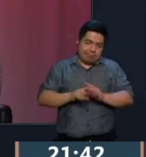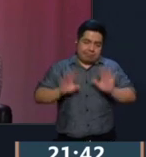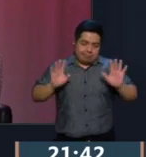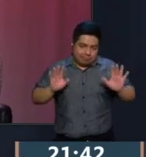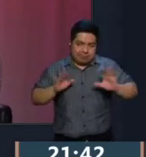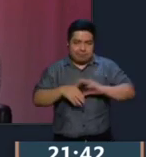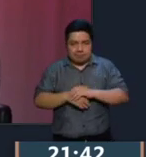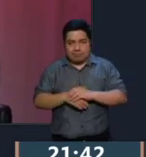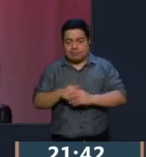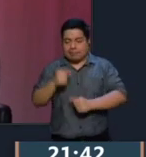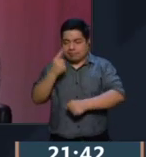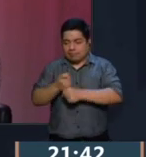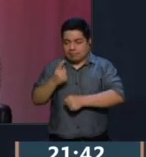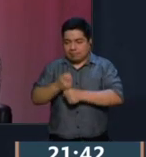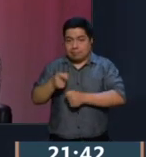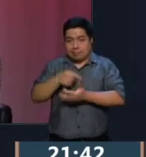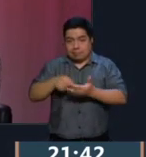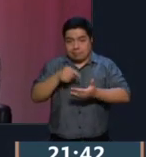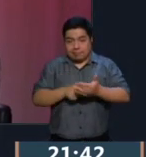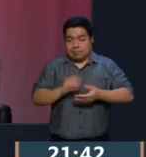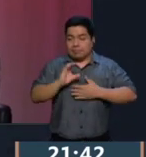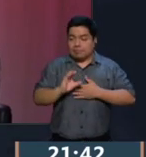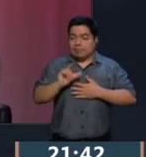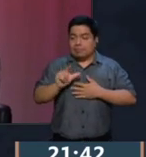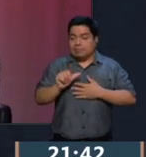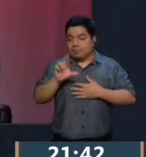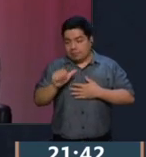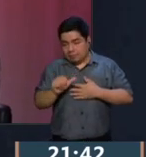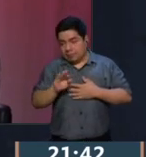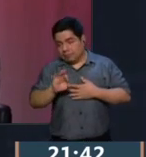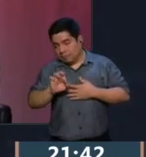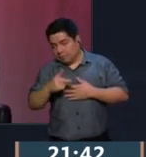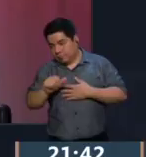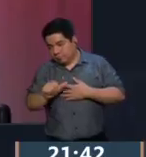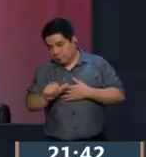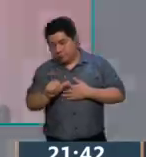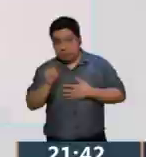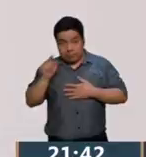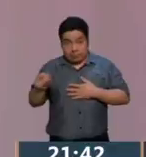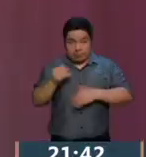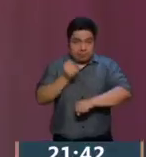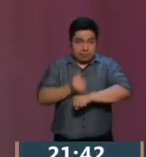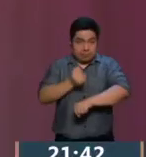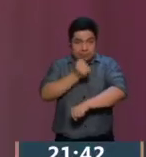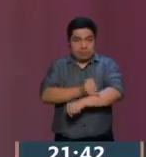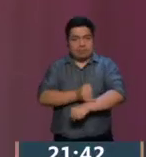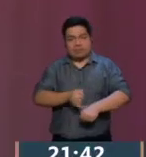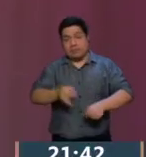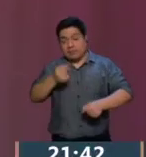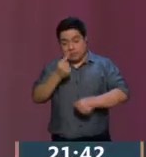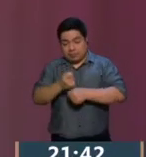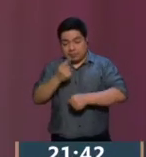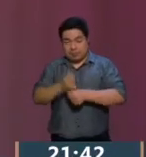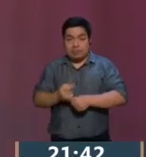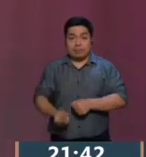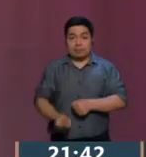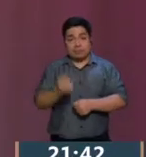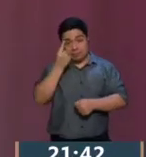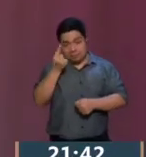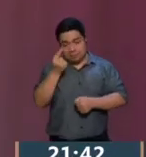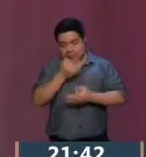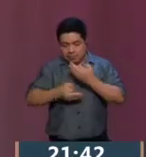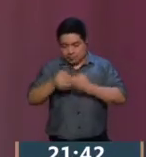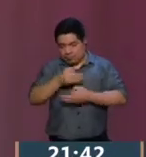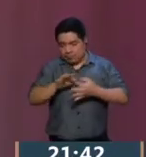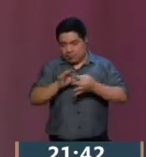el primer lugar en transparencia. Clara Brugada es durante su administración, Iztapalapa fue la número 1 en transparencia.